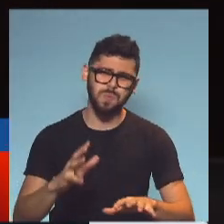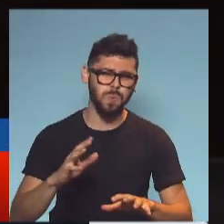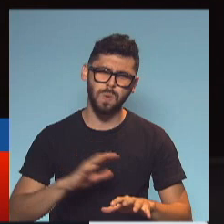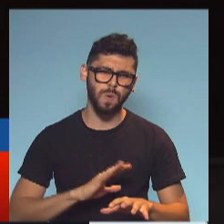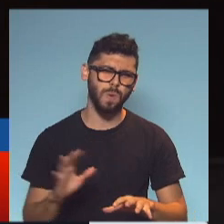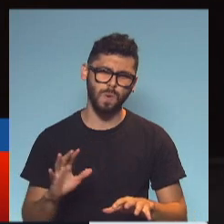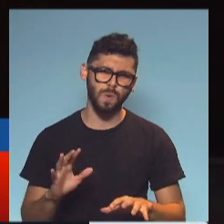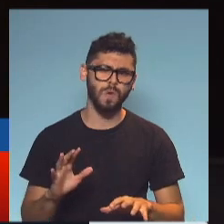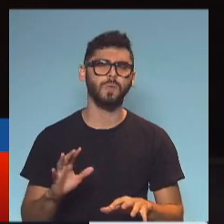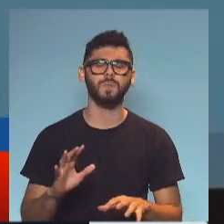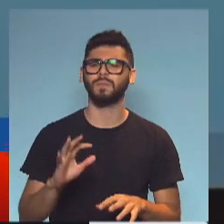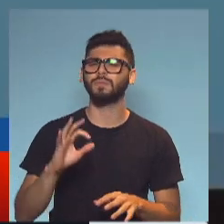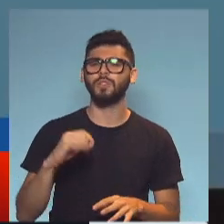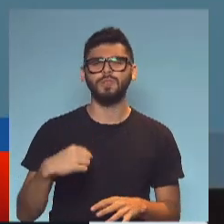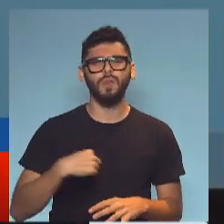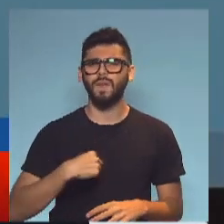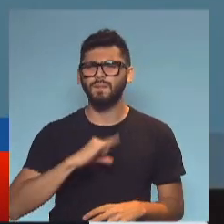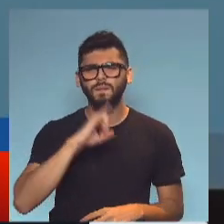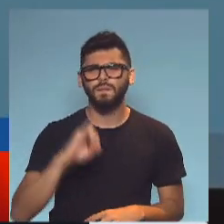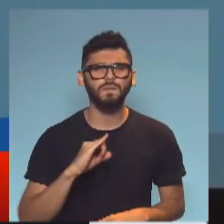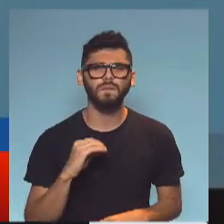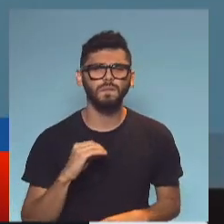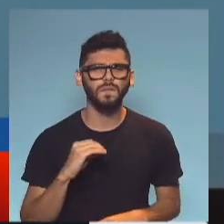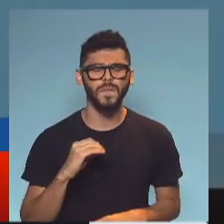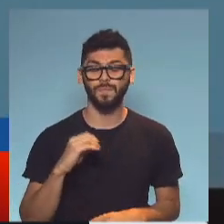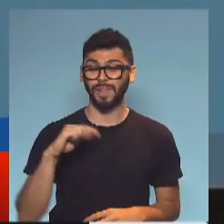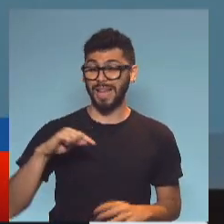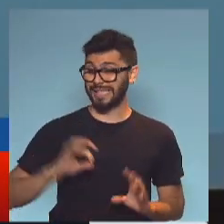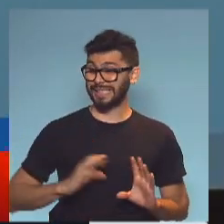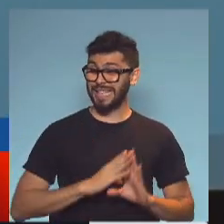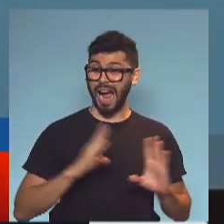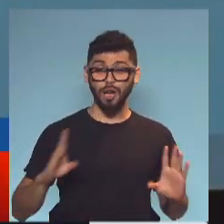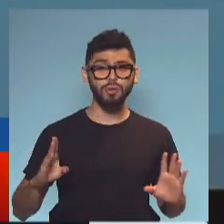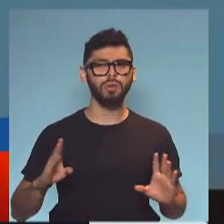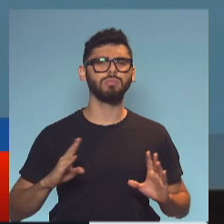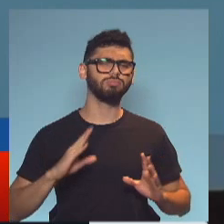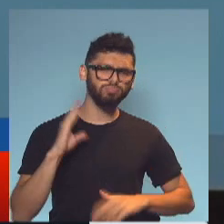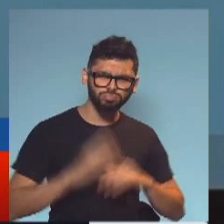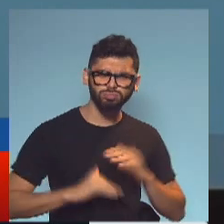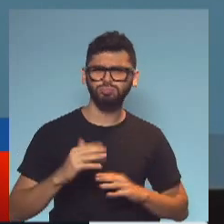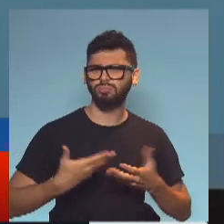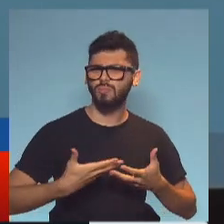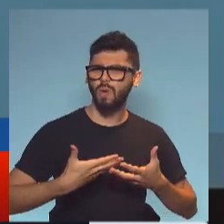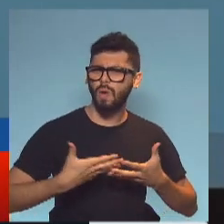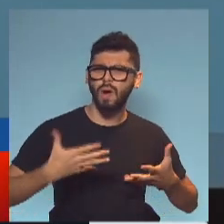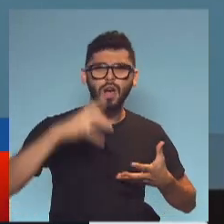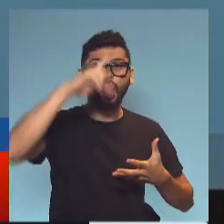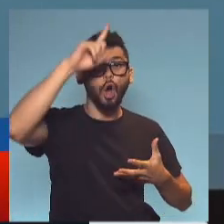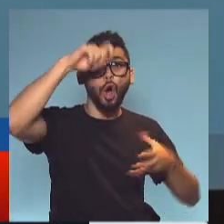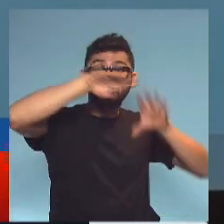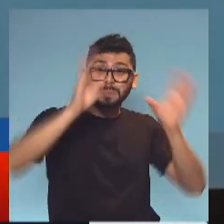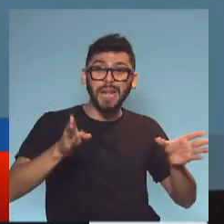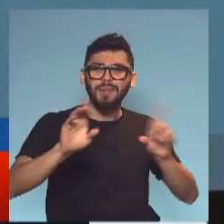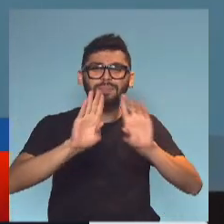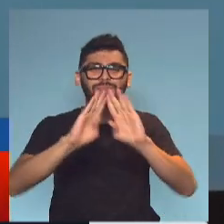decir es que hemos pasado este año construyendo y ampliando nuestras terapias